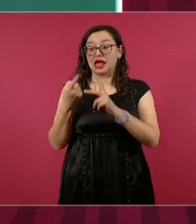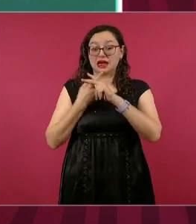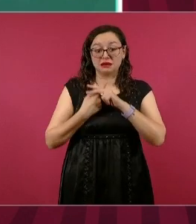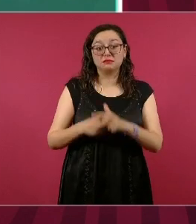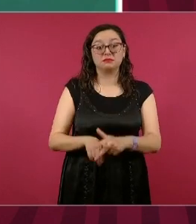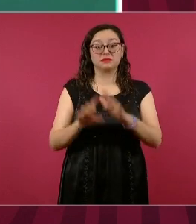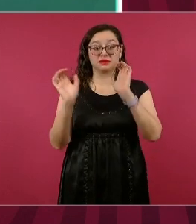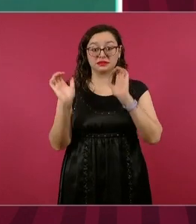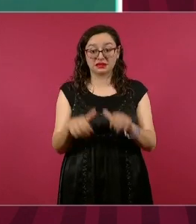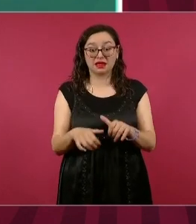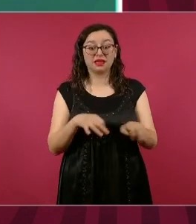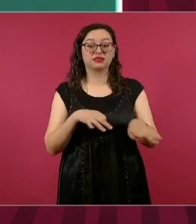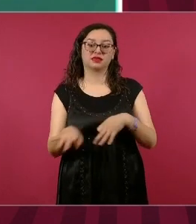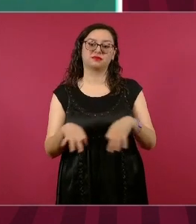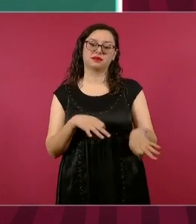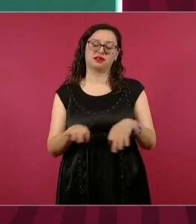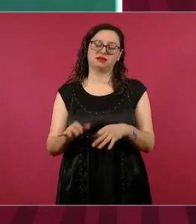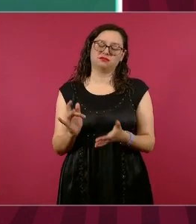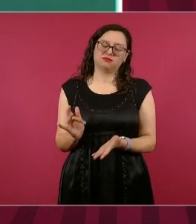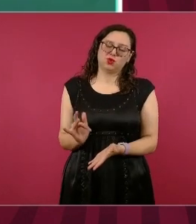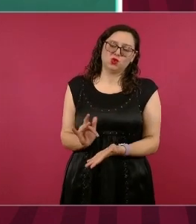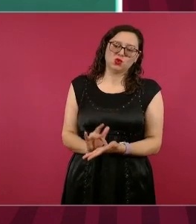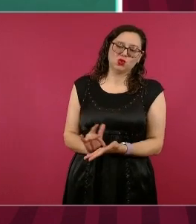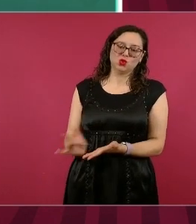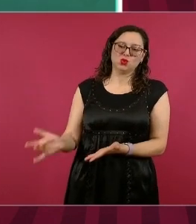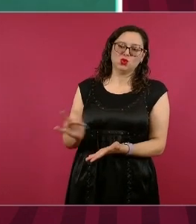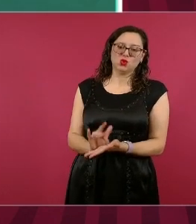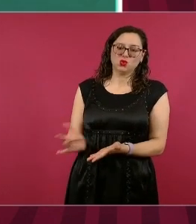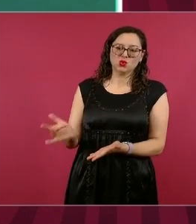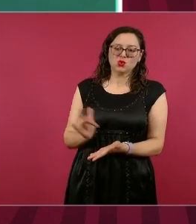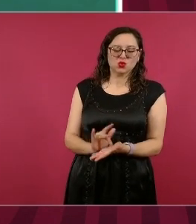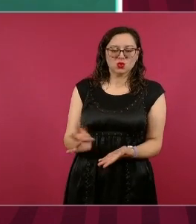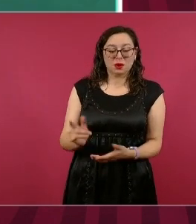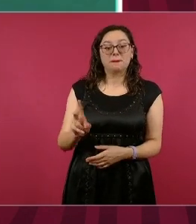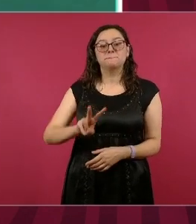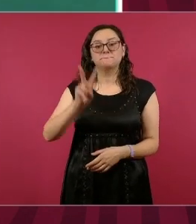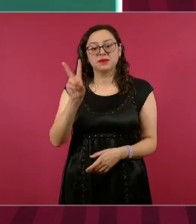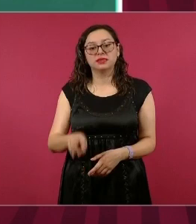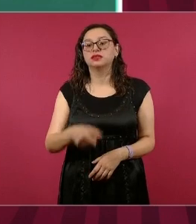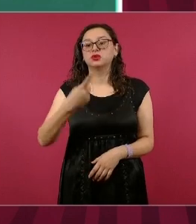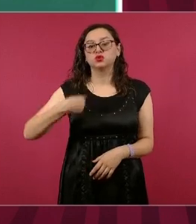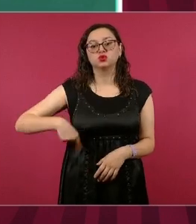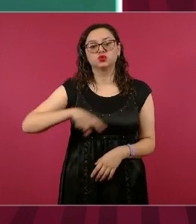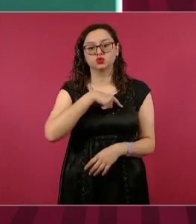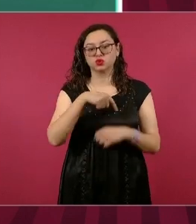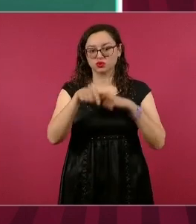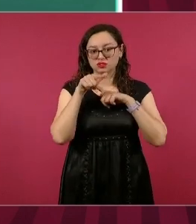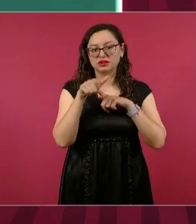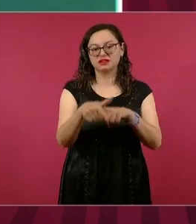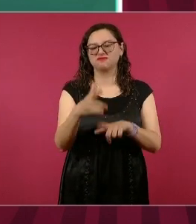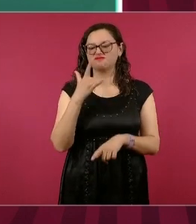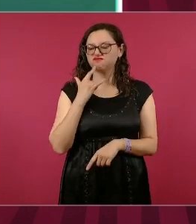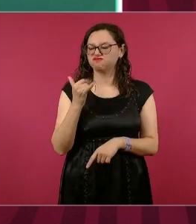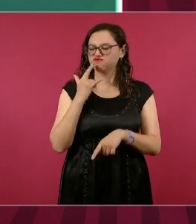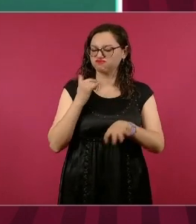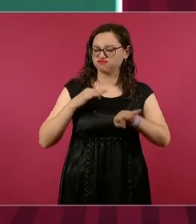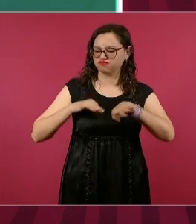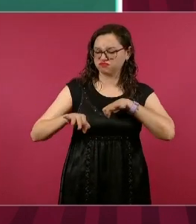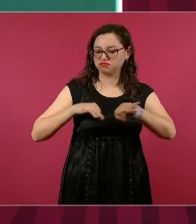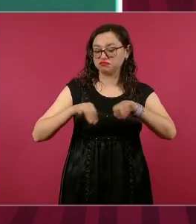salud. Le reiteramos, presidente, que vamos a trabajar arduamente para concluir en tiempo los objetivos que su gobierno